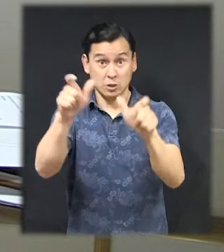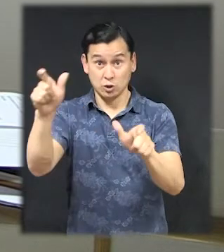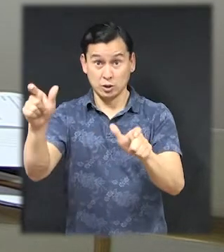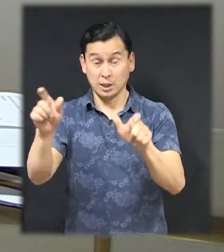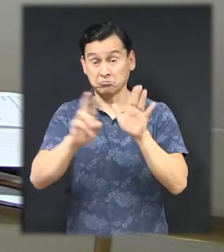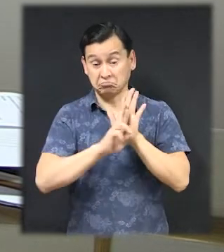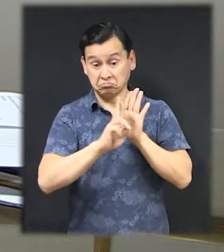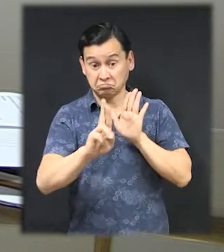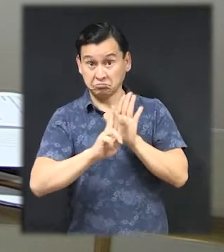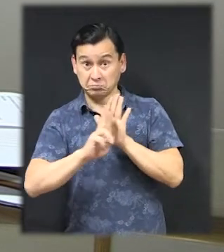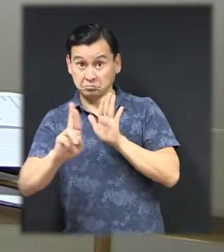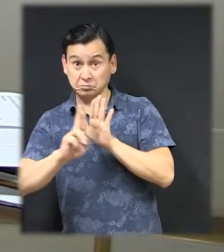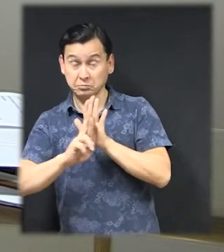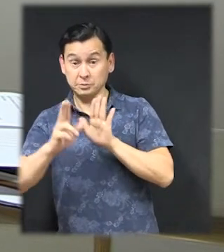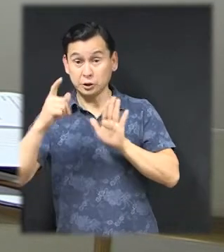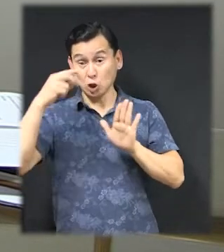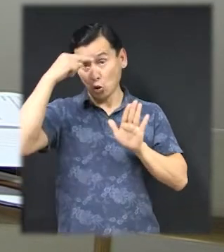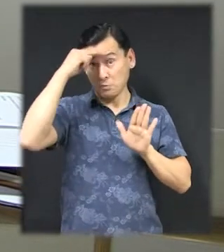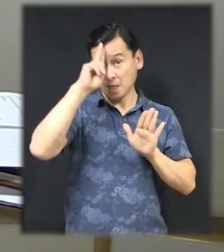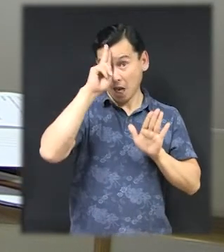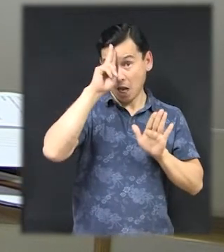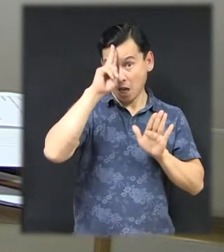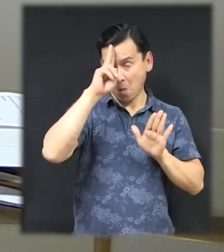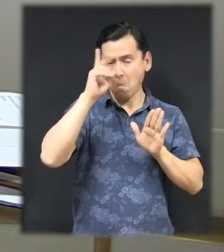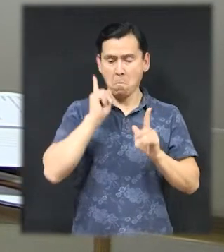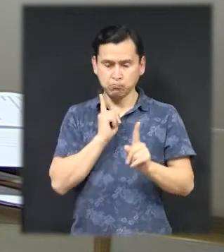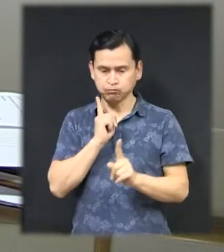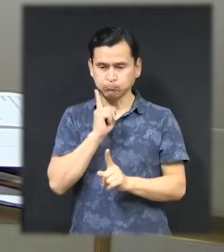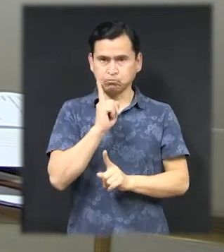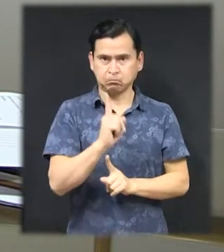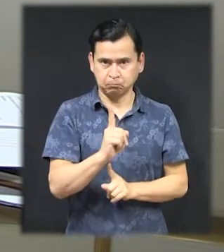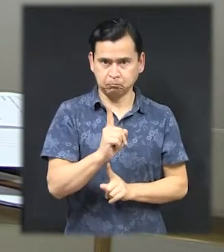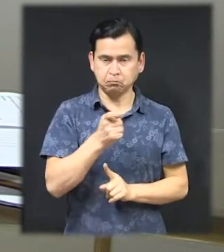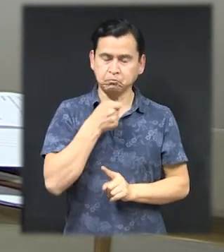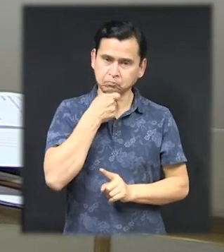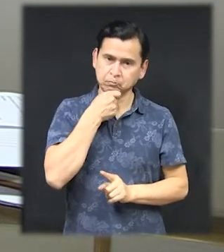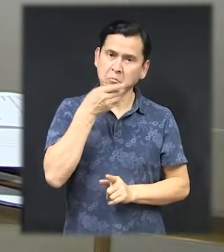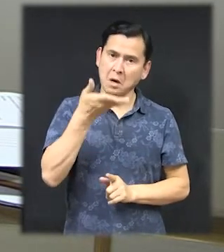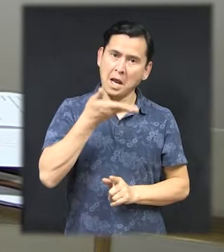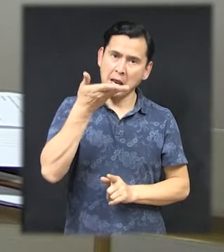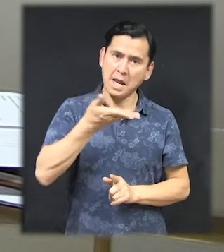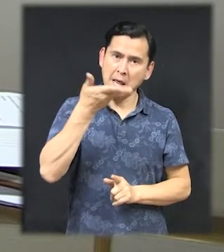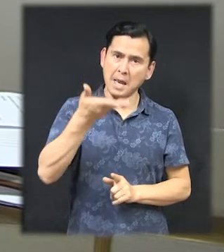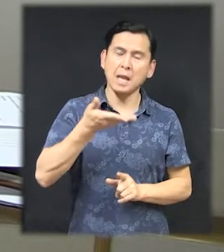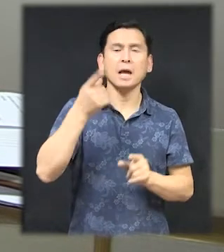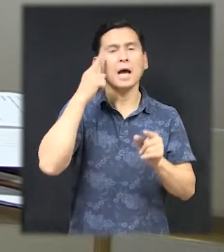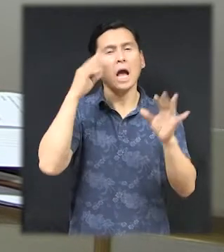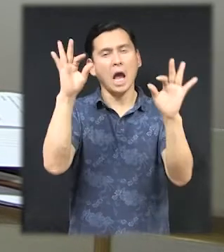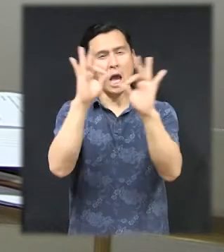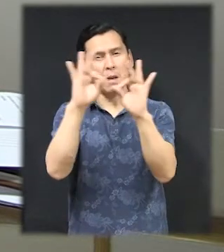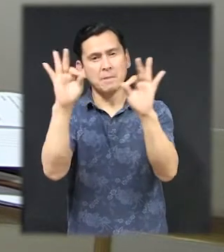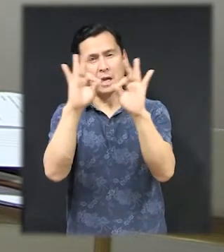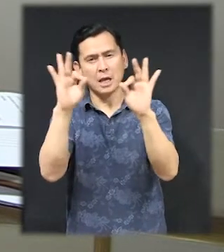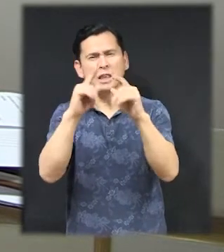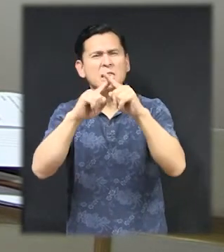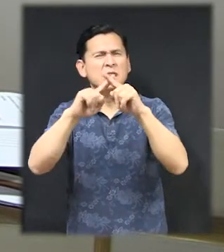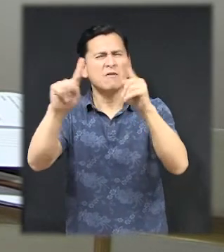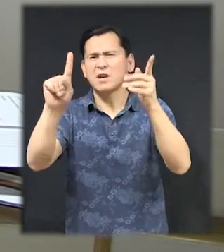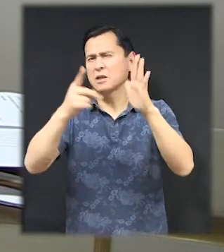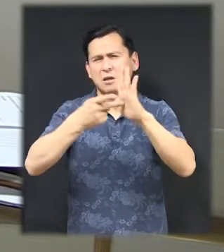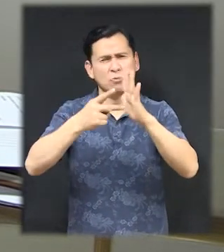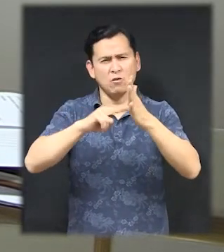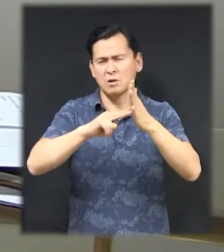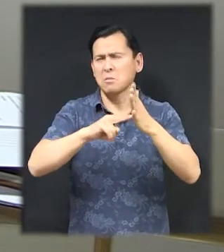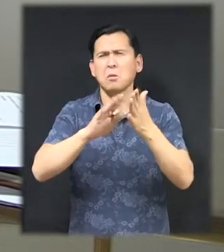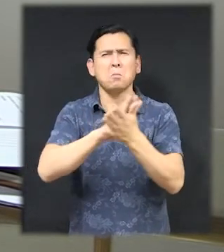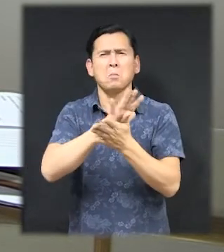ELEAM, que hoy día funciona como un nuevo dispositivo de atención ambulatoria y de policlínico, etc. Cosas que en definitiva